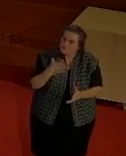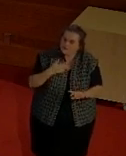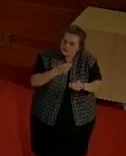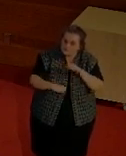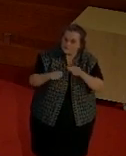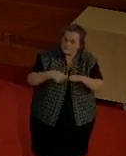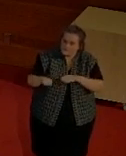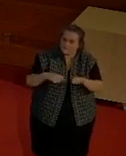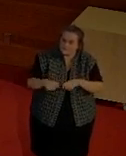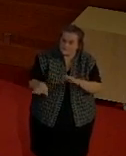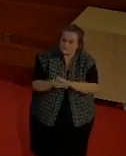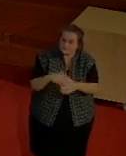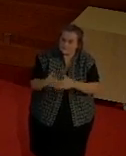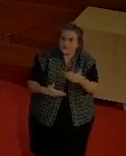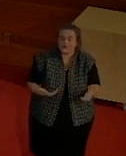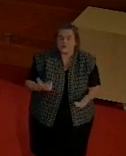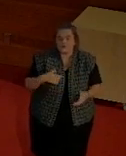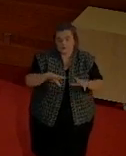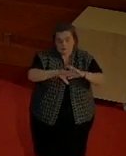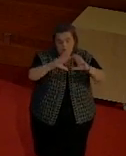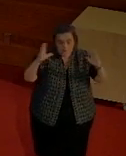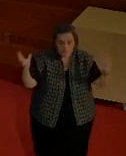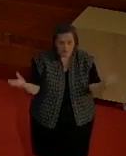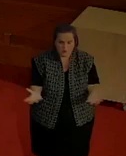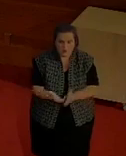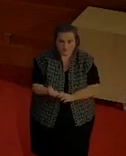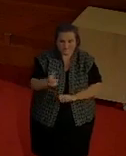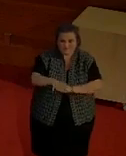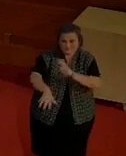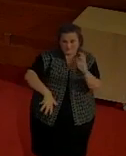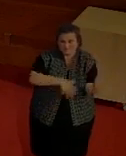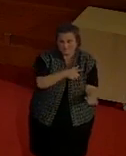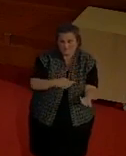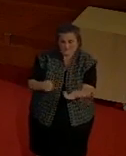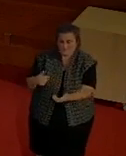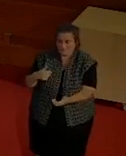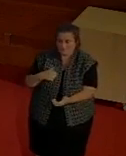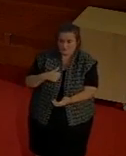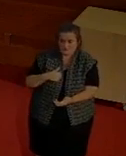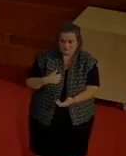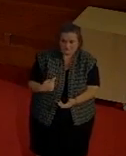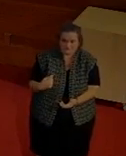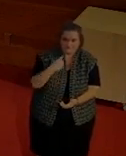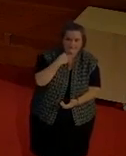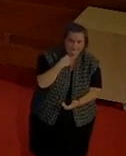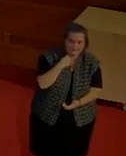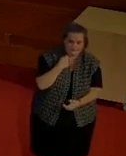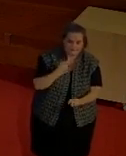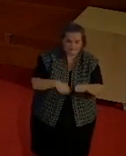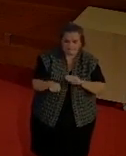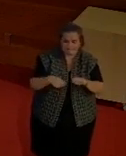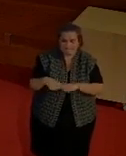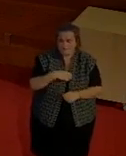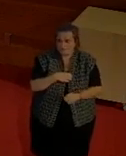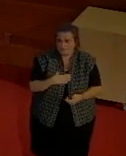otra vez en una guerra y una guerra global si esto es un cataclismo absoluto yo voy a ser de los principales perdedores luego china está